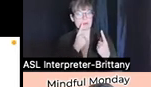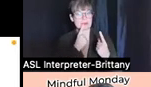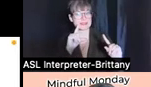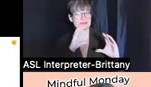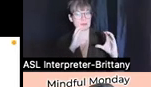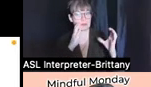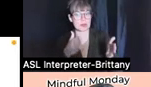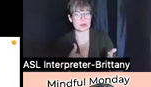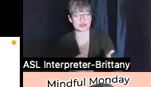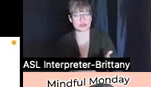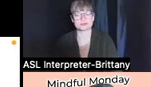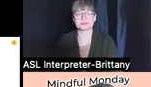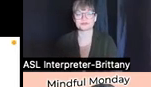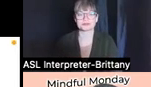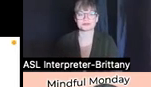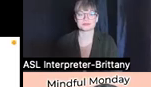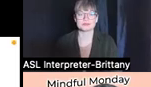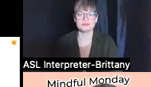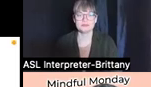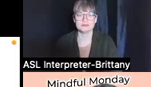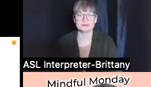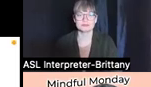que se comunique de mejor manera.